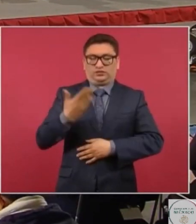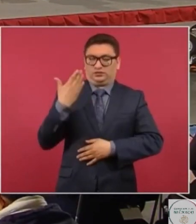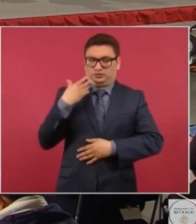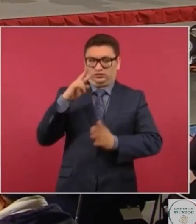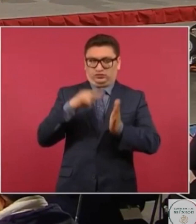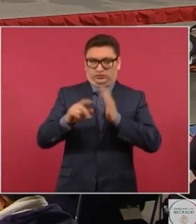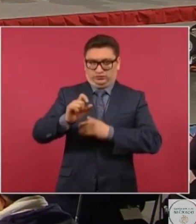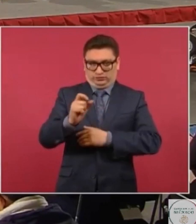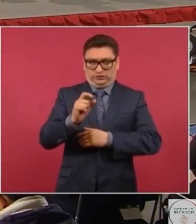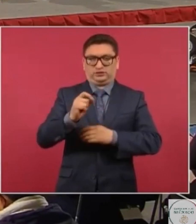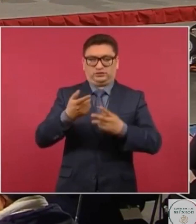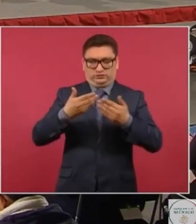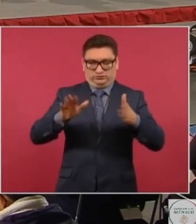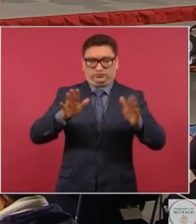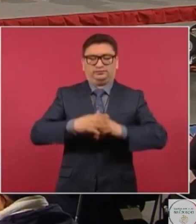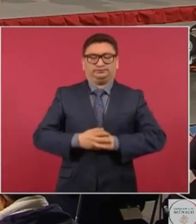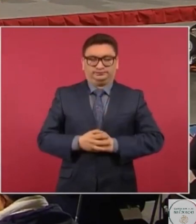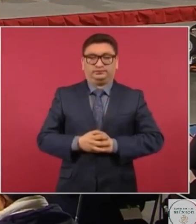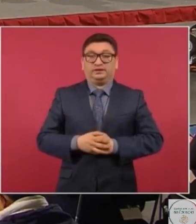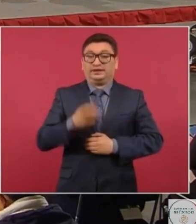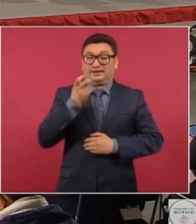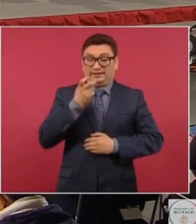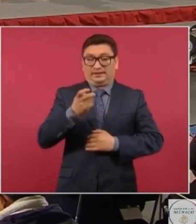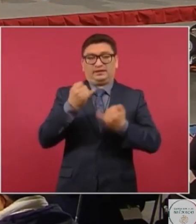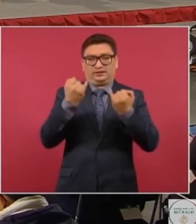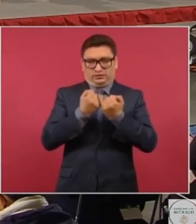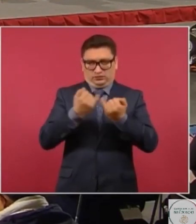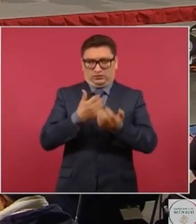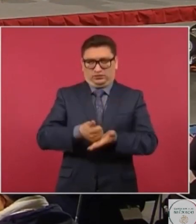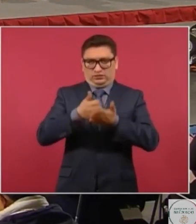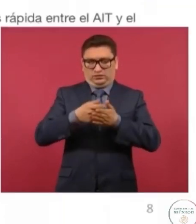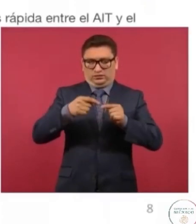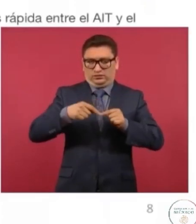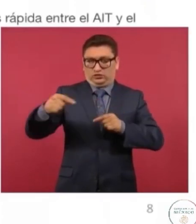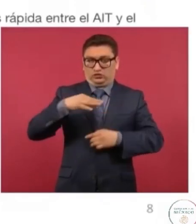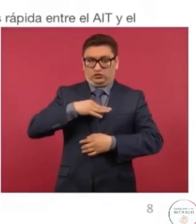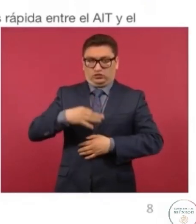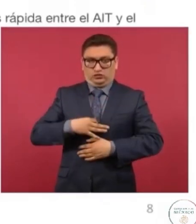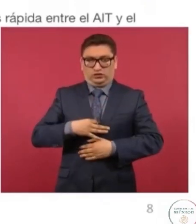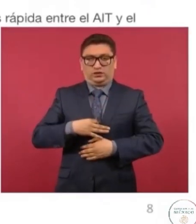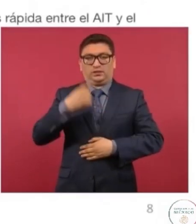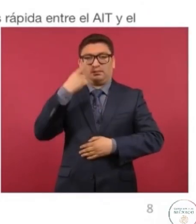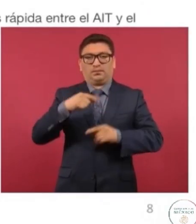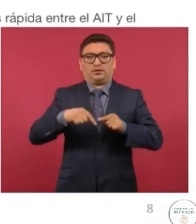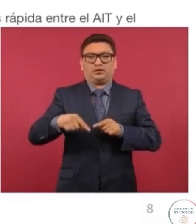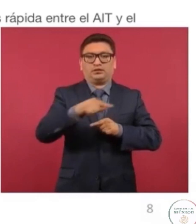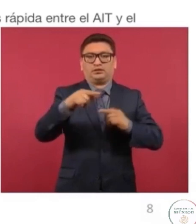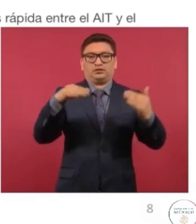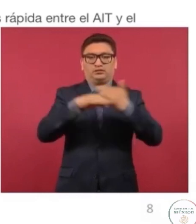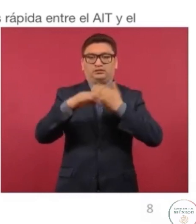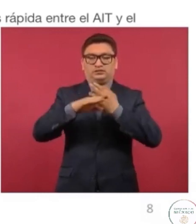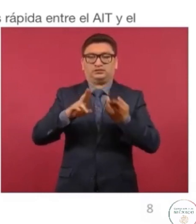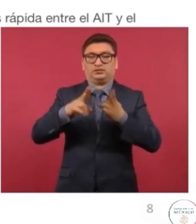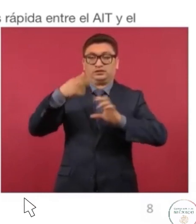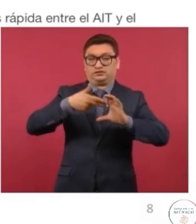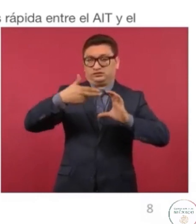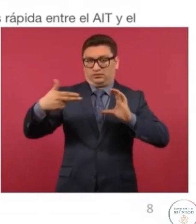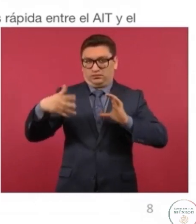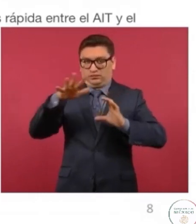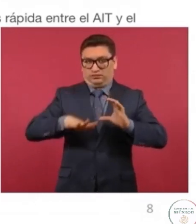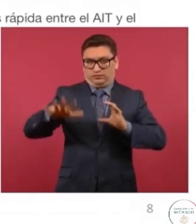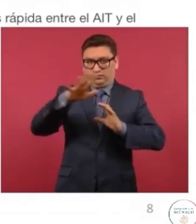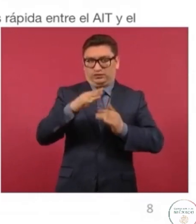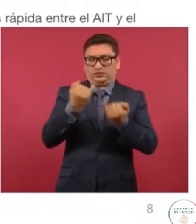año 2020 y pues acerca también lo que es el Valle de Toluca a través de la autopista Chamapa con la